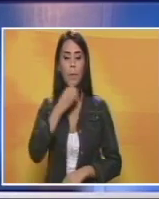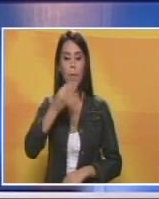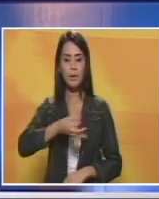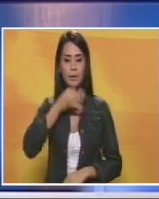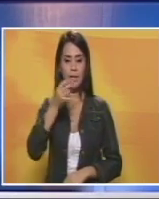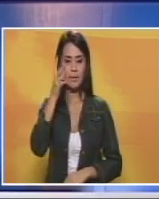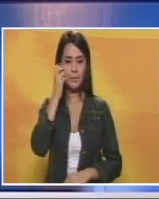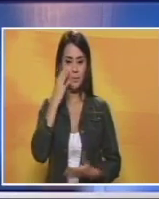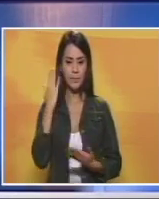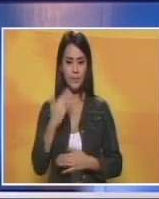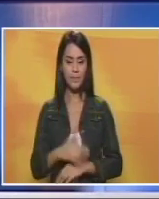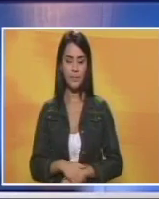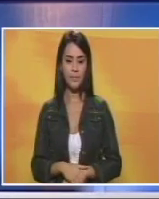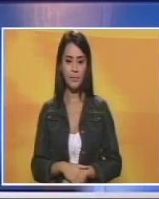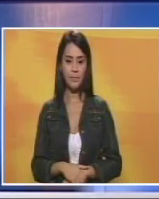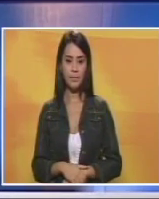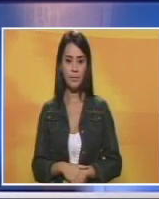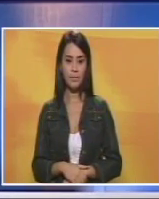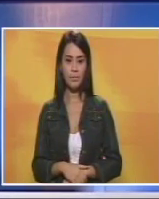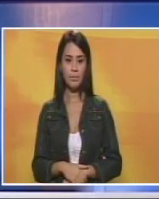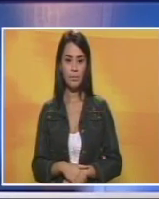buenas tardes, Santiago, ¿estás en vivo?